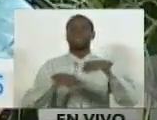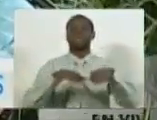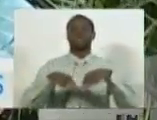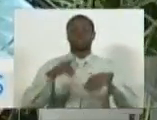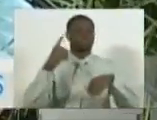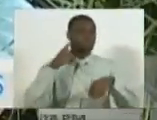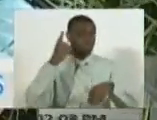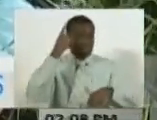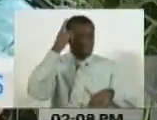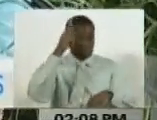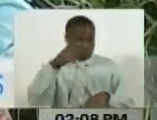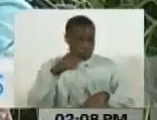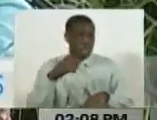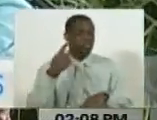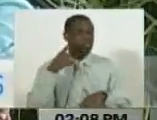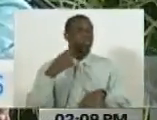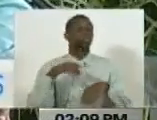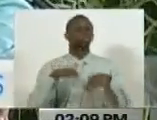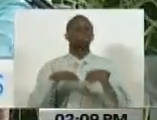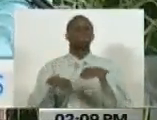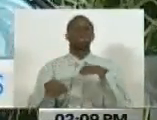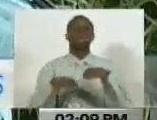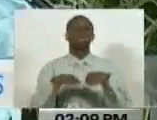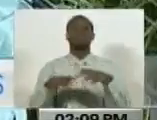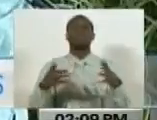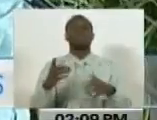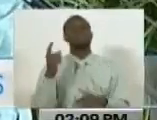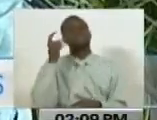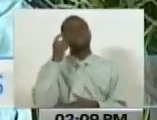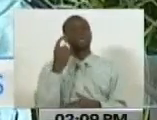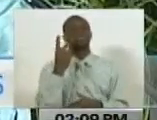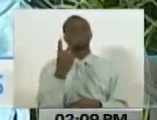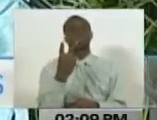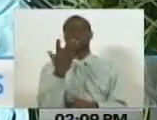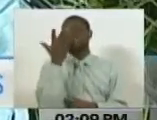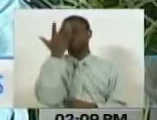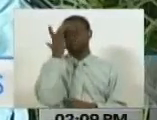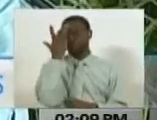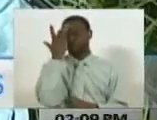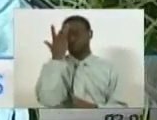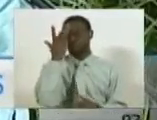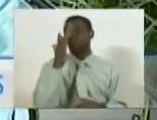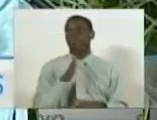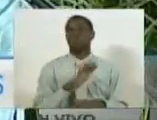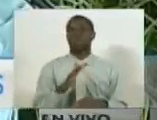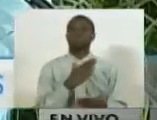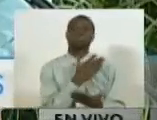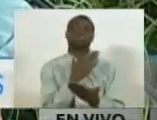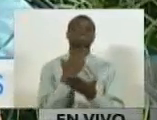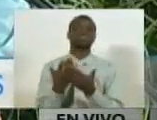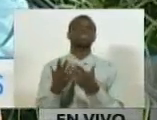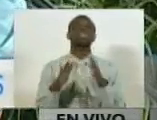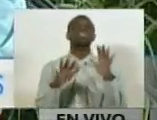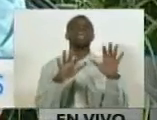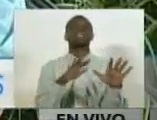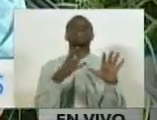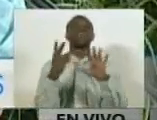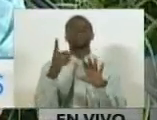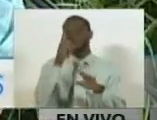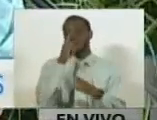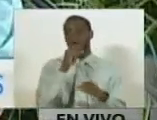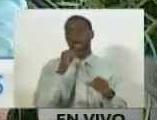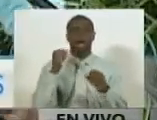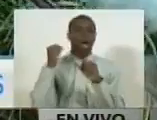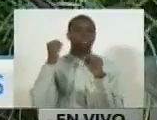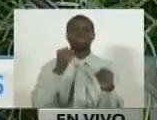oído, ya el jueves es 2 de febrero, estamos cumpliendo 18 años en que el